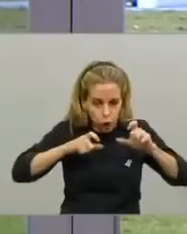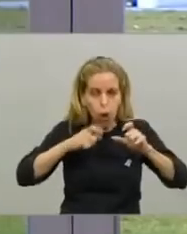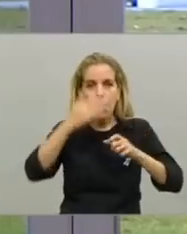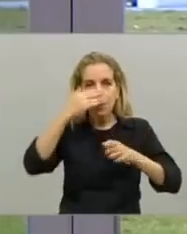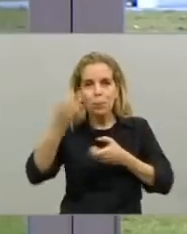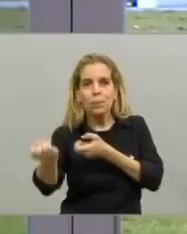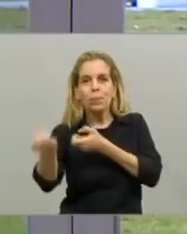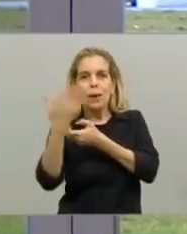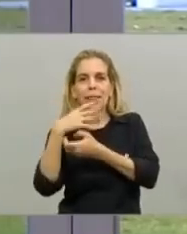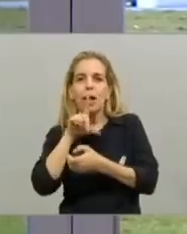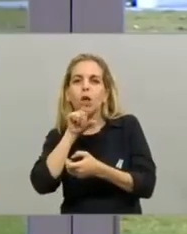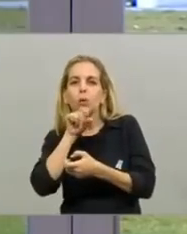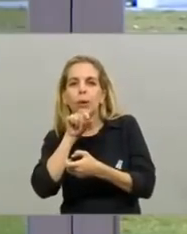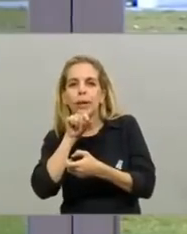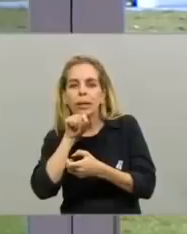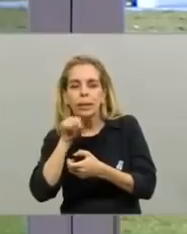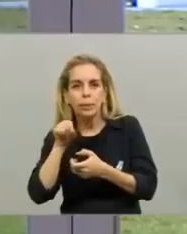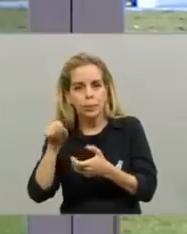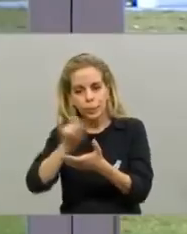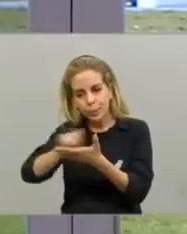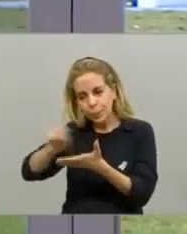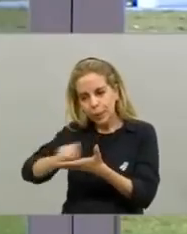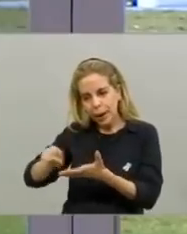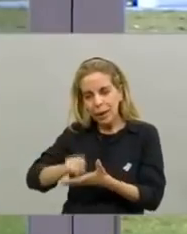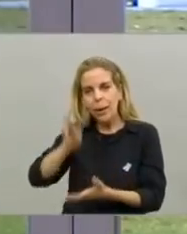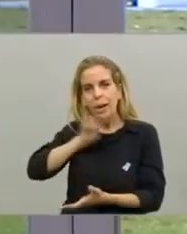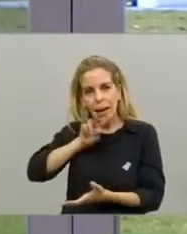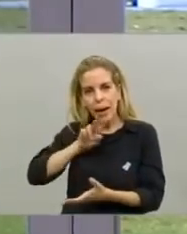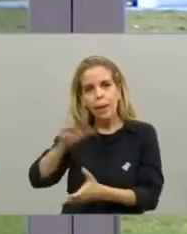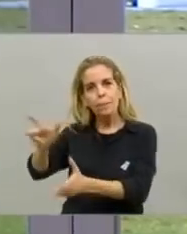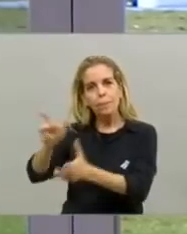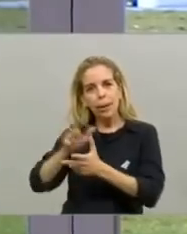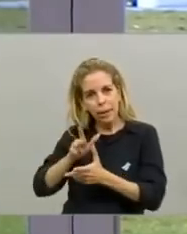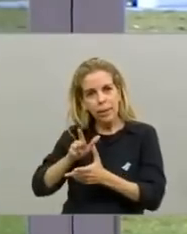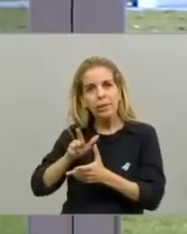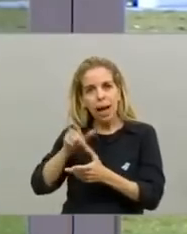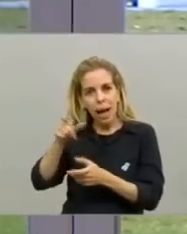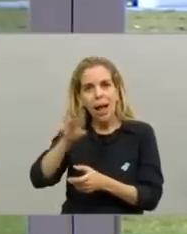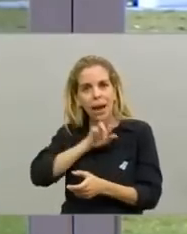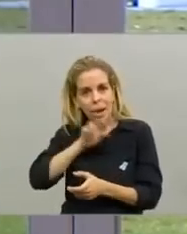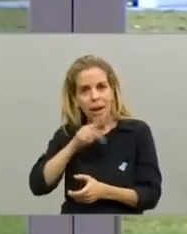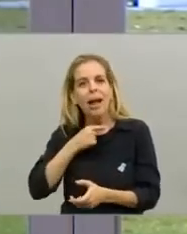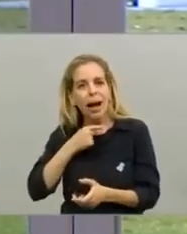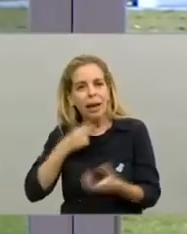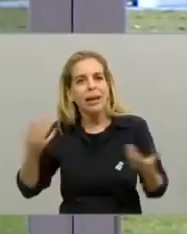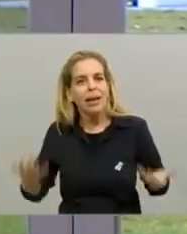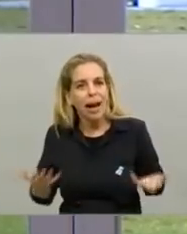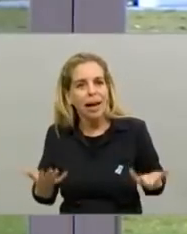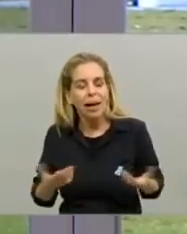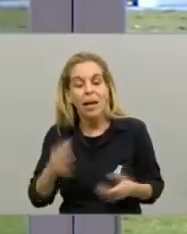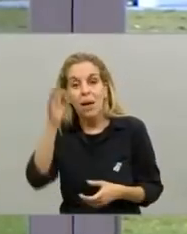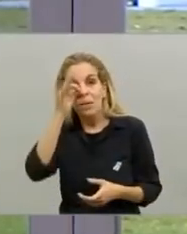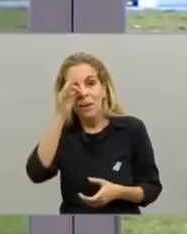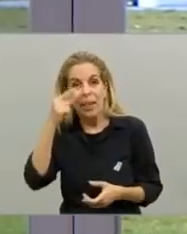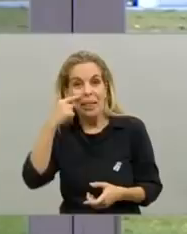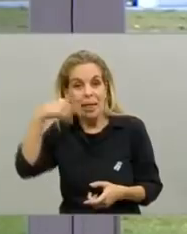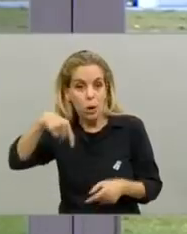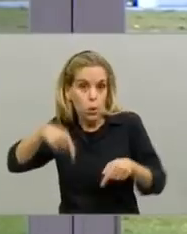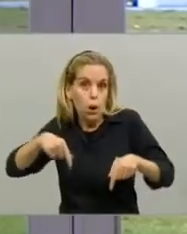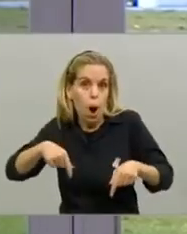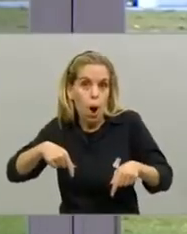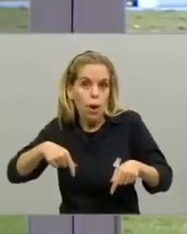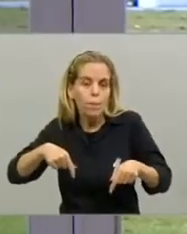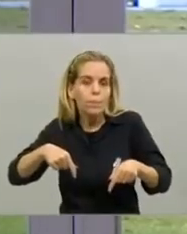y afecto. Y me expresaba que ella quería... que el 20 de junio no